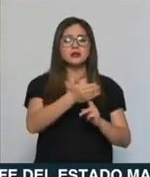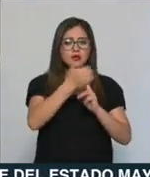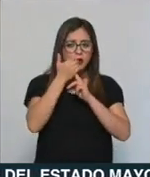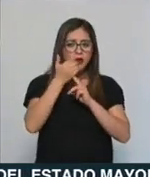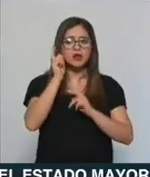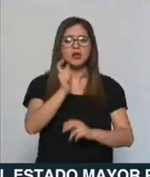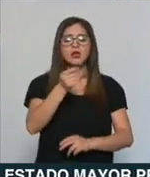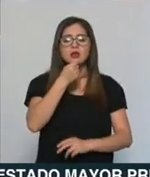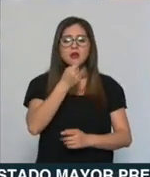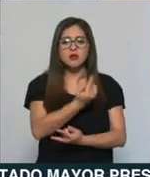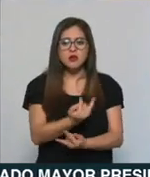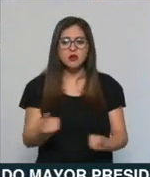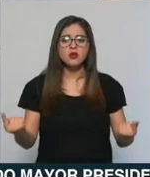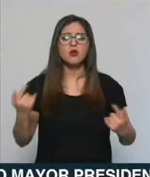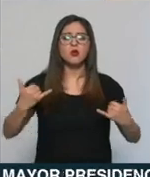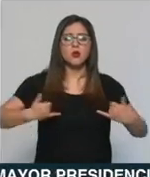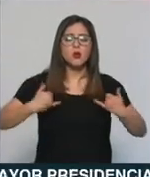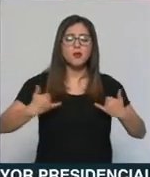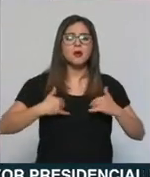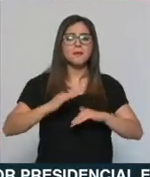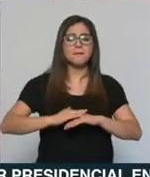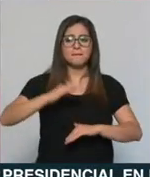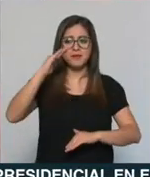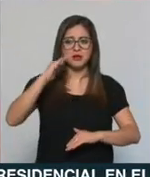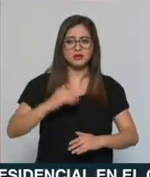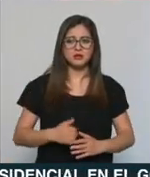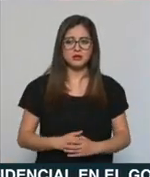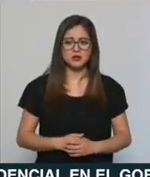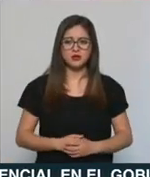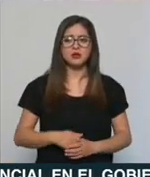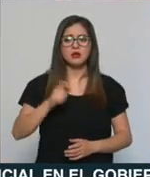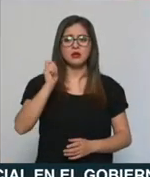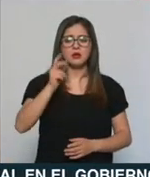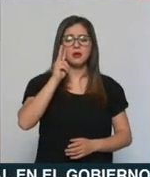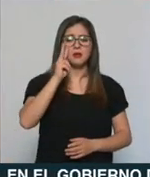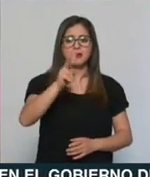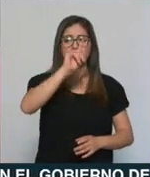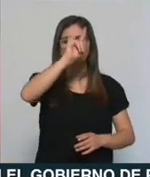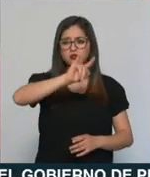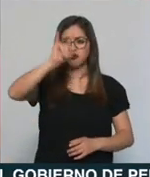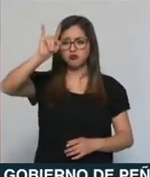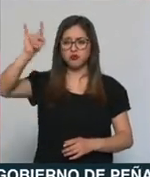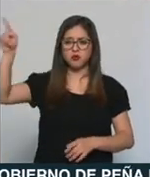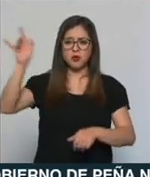niños y jóvenes que siente que ha aumentado? Escenografía de las películas.